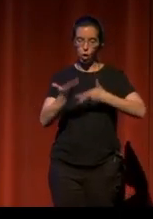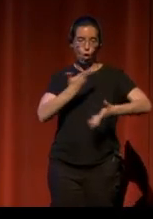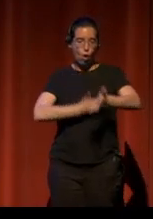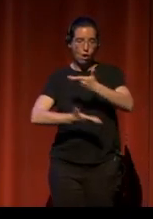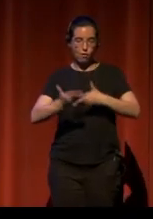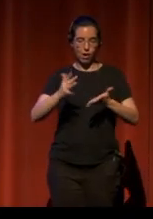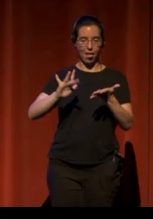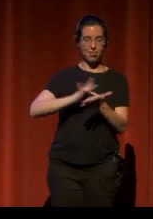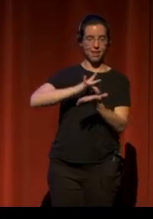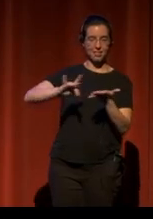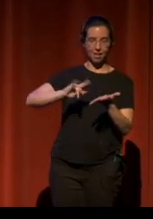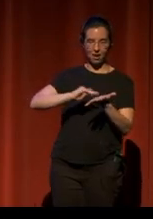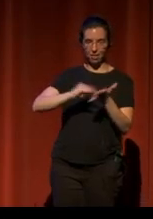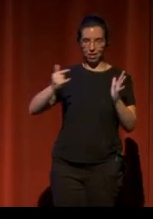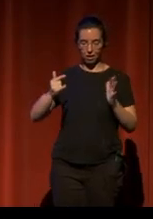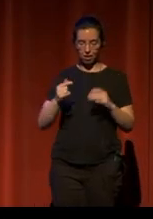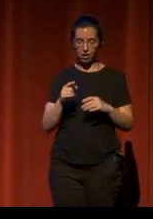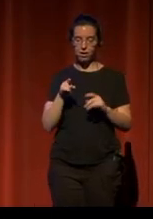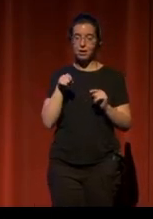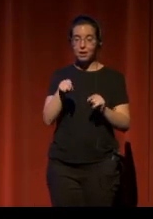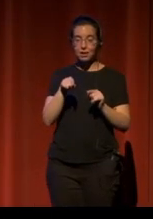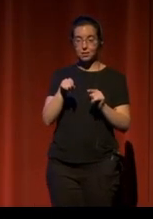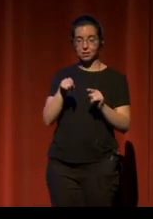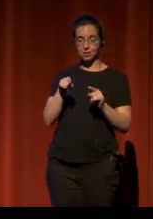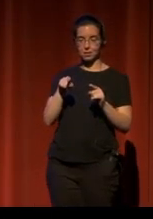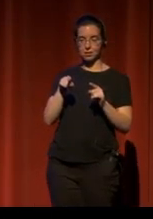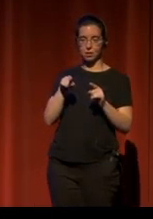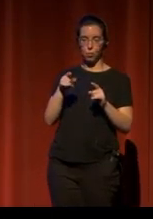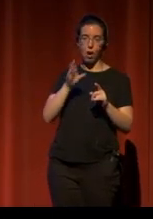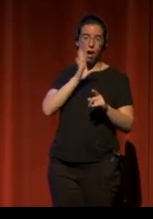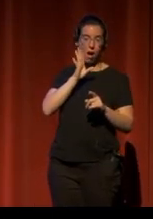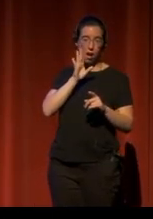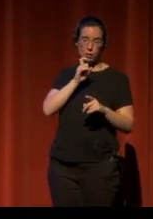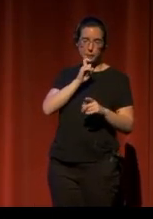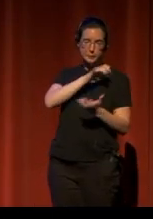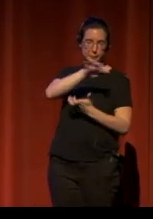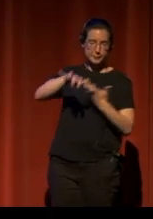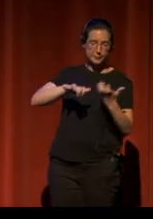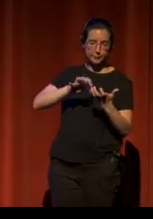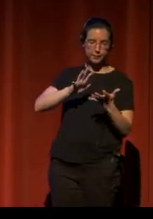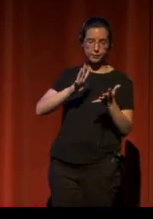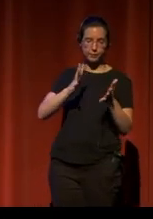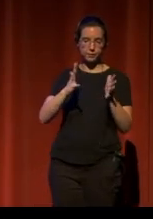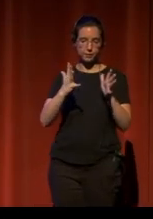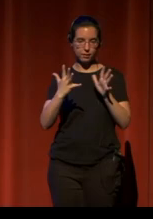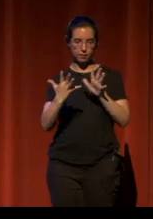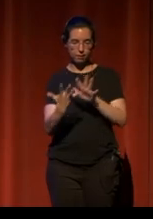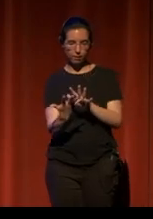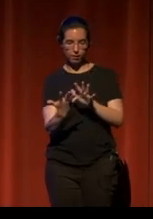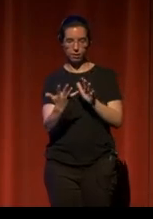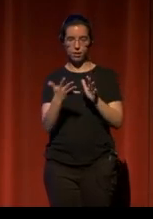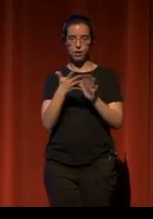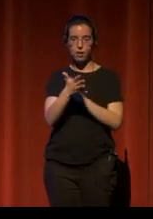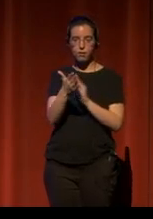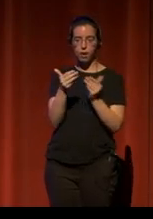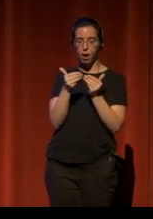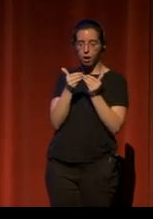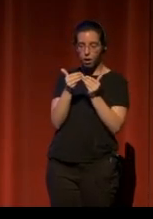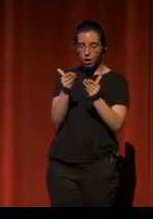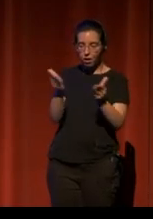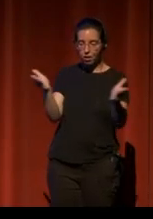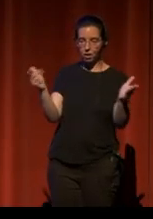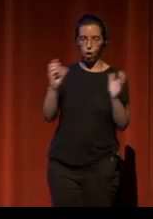digitalizar no una tabla de surs frente a ese tsunami de complejidad del que estábamos hablando abrir en el sentido de mirar hacia fuera de